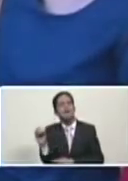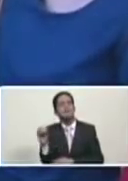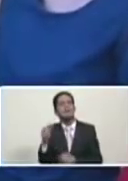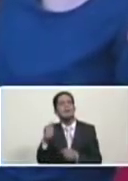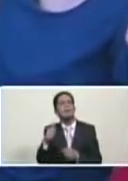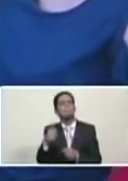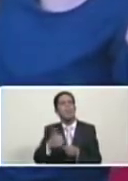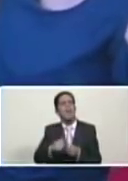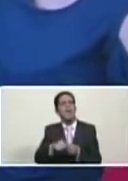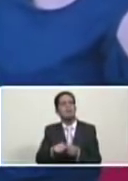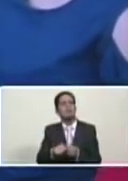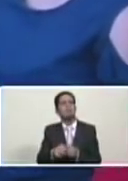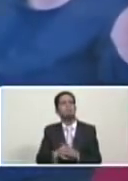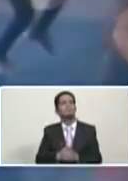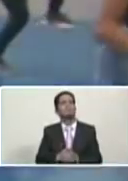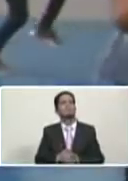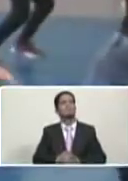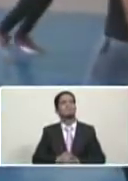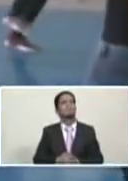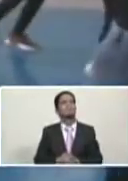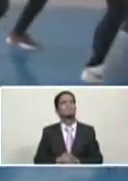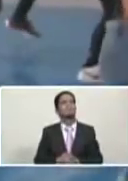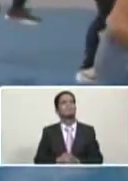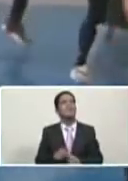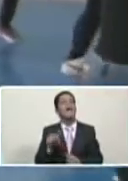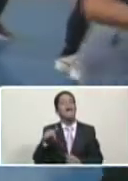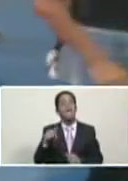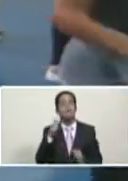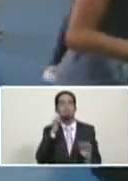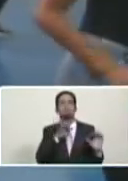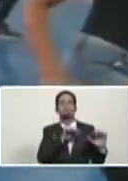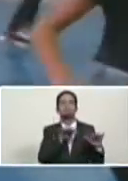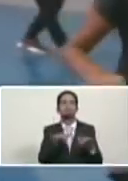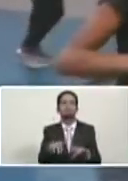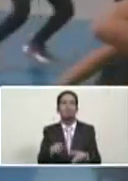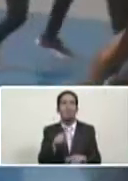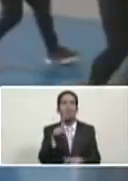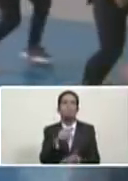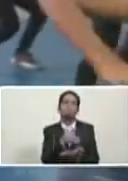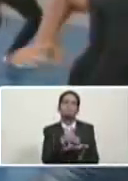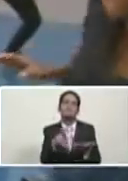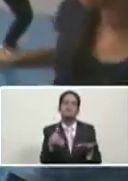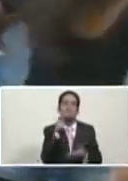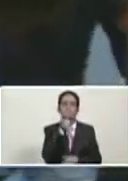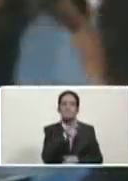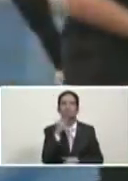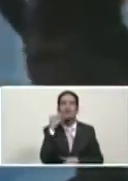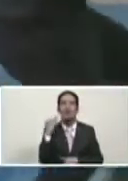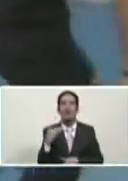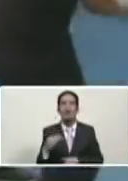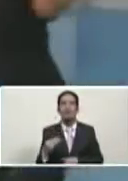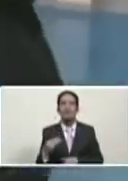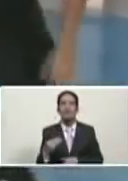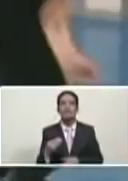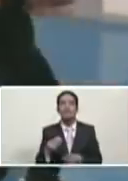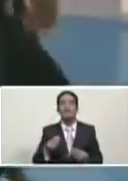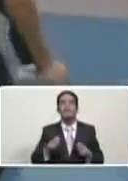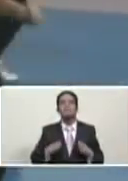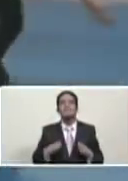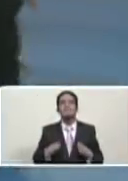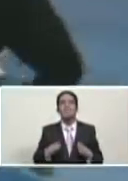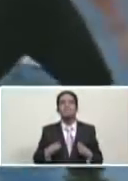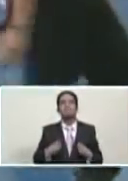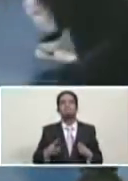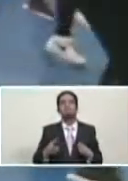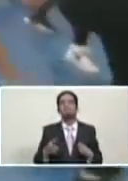metros de la ciudad educativa El Marite, donde se concentra 1 millón de venezolanos y venezolanas que viven en los barrios, que viven